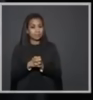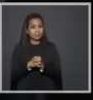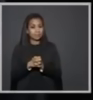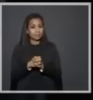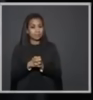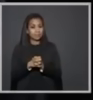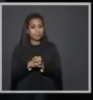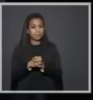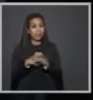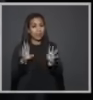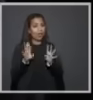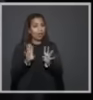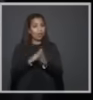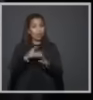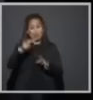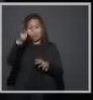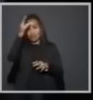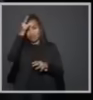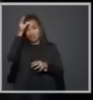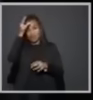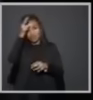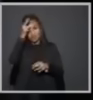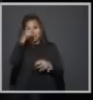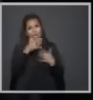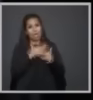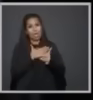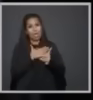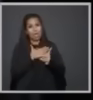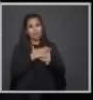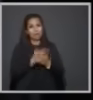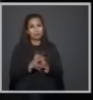Frescura, inteligencia, amor.